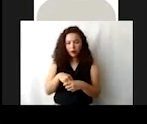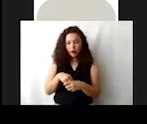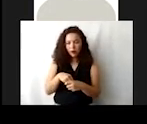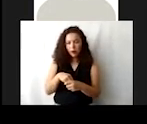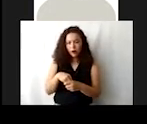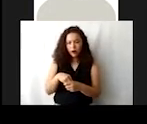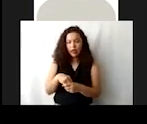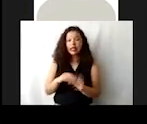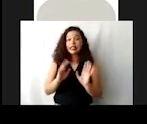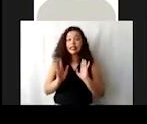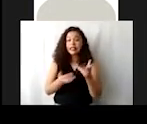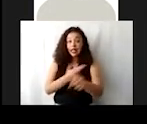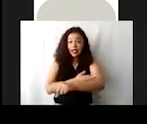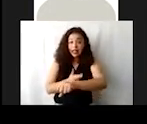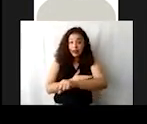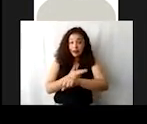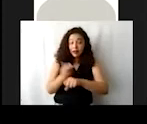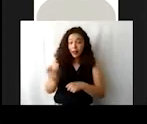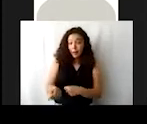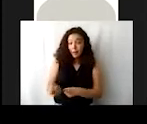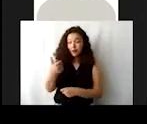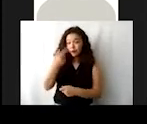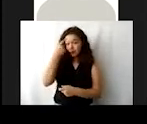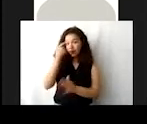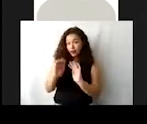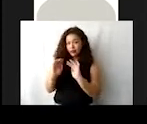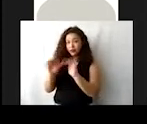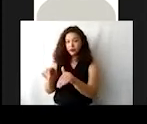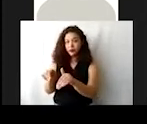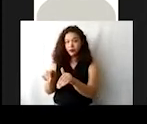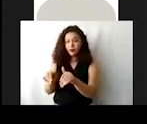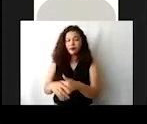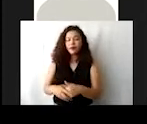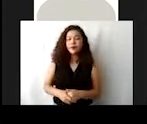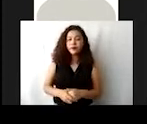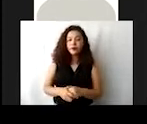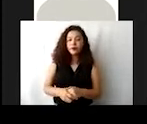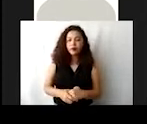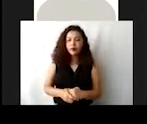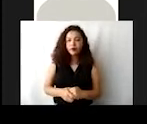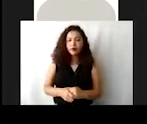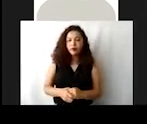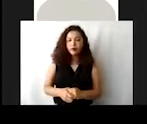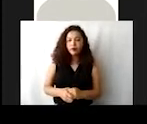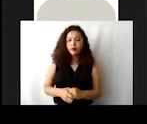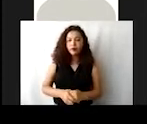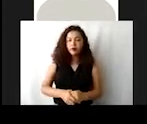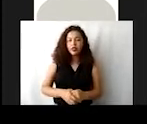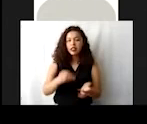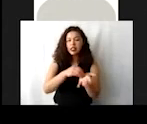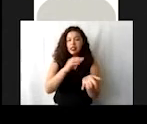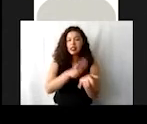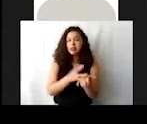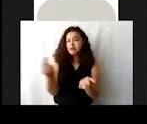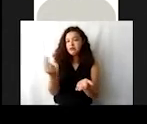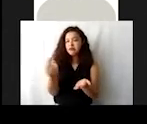el trámite por primera vez, cuando es de inscripción, no es necesario la cita. Si cuando ya es un trámite